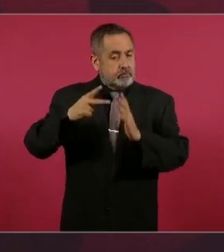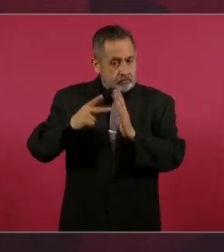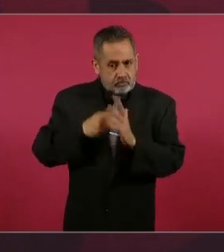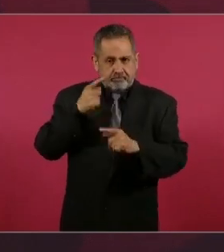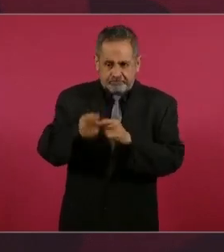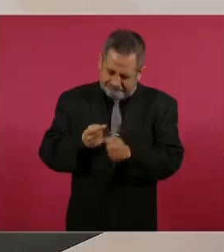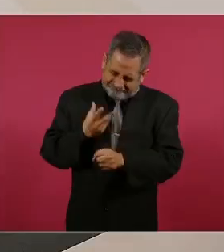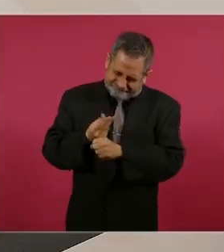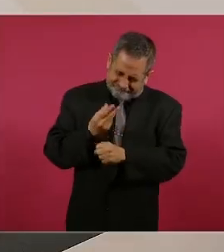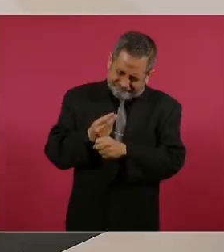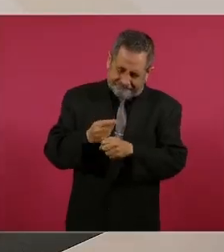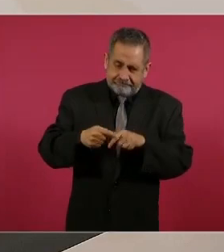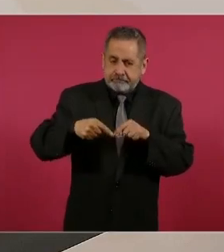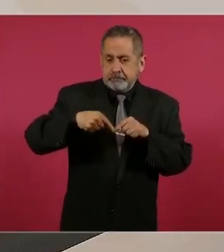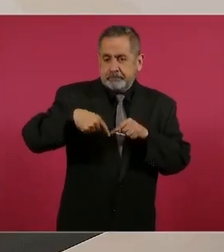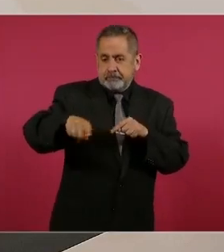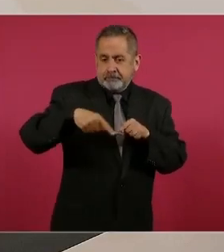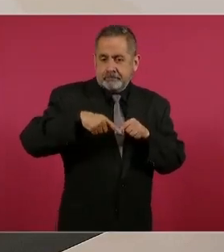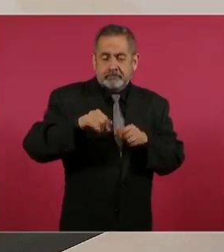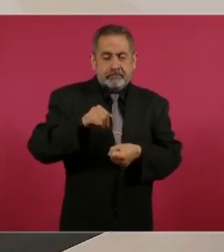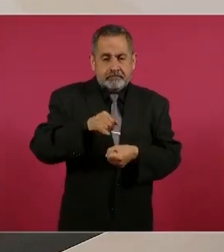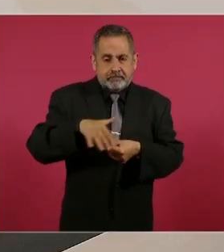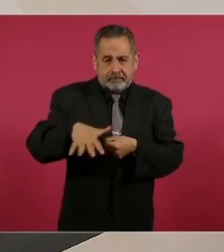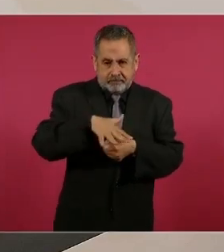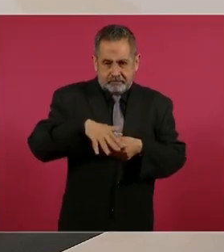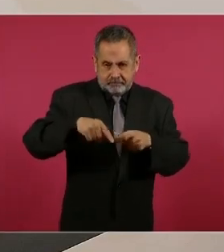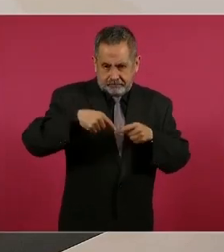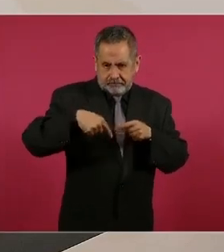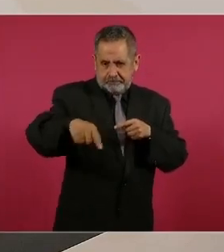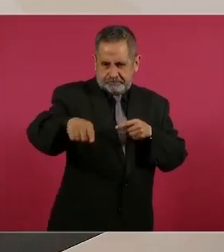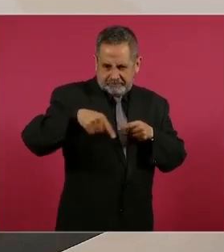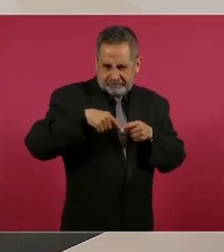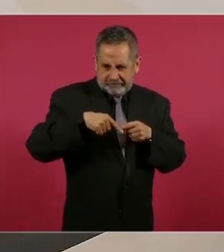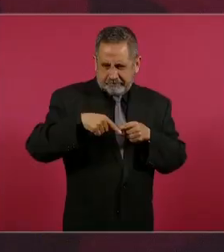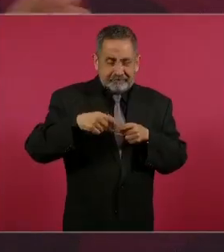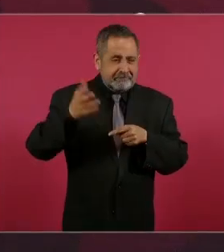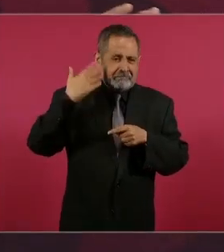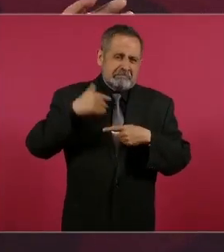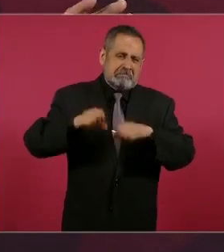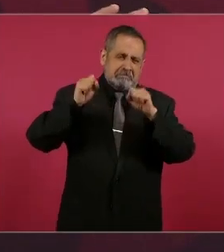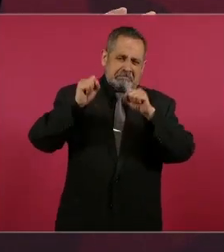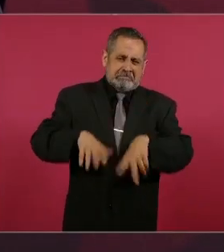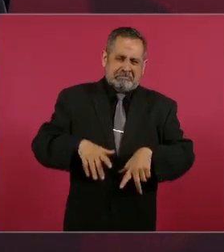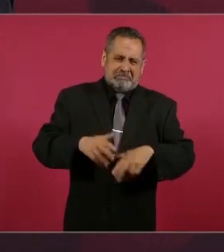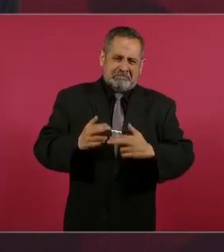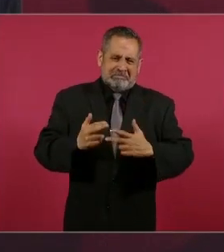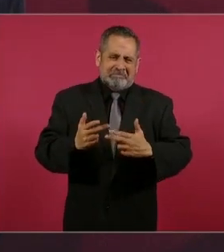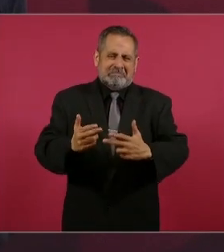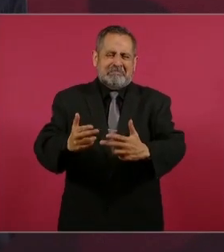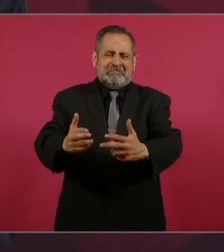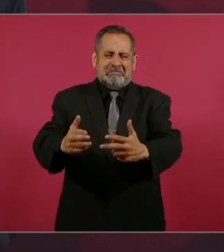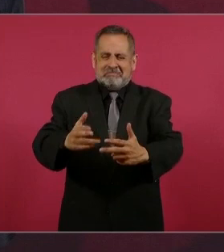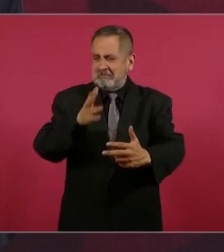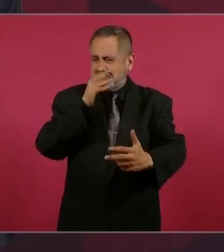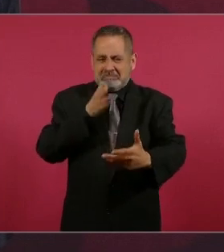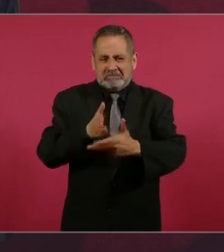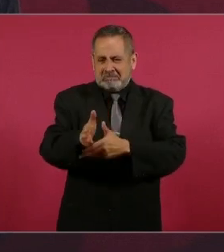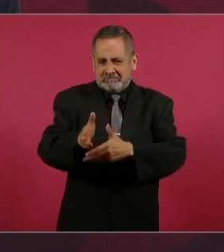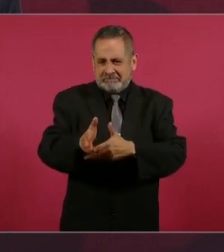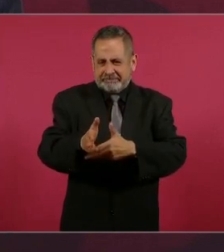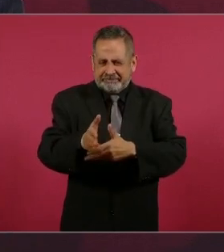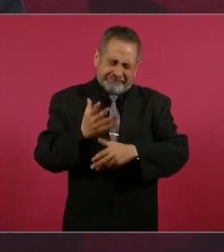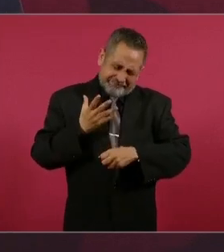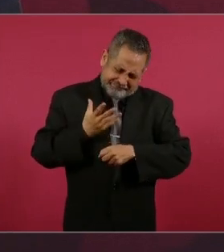rehabilitar el corredor del Istmo, que estaba en el abandono,